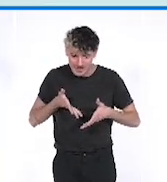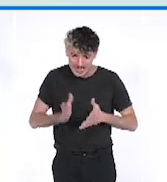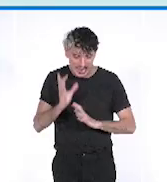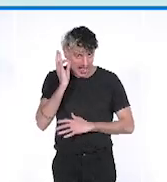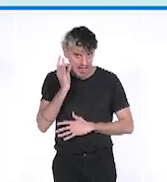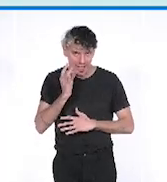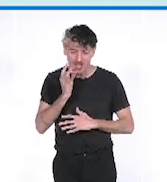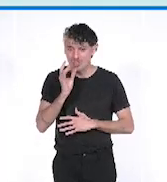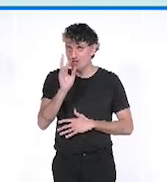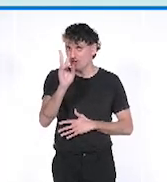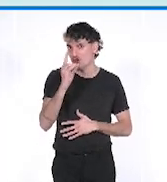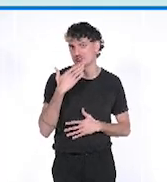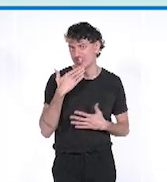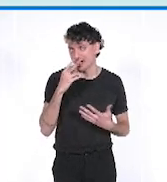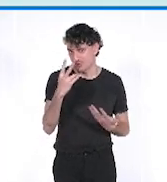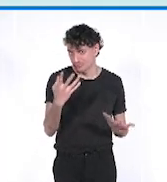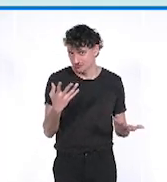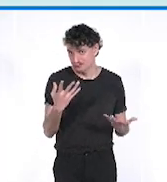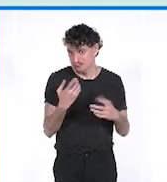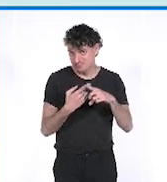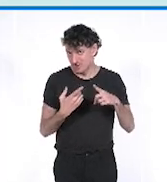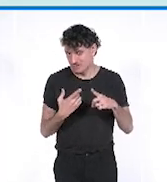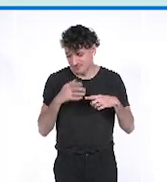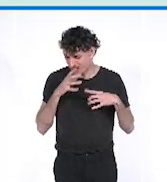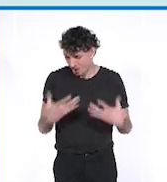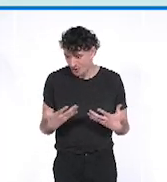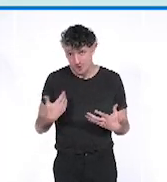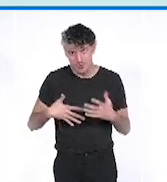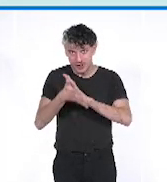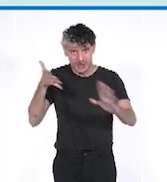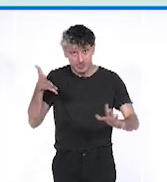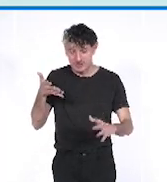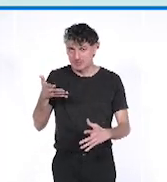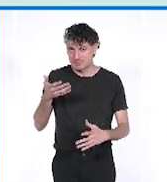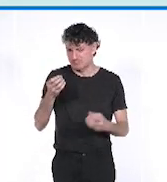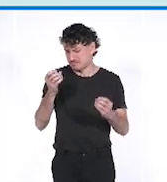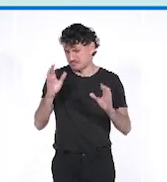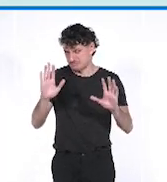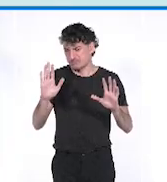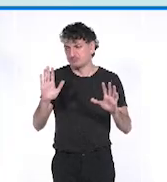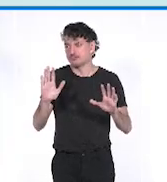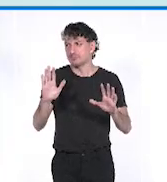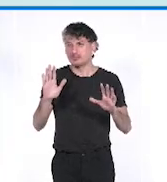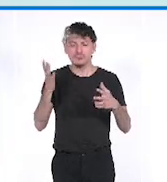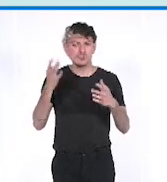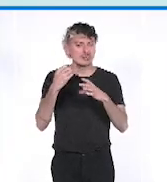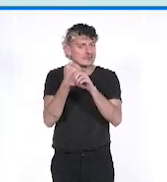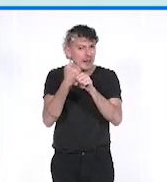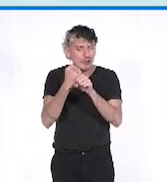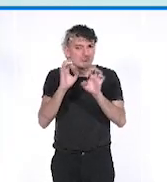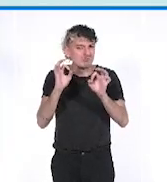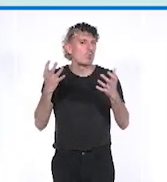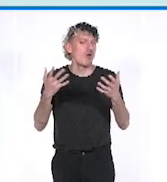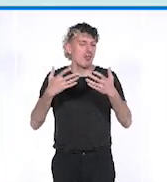pasado bastante rápido em bueno para para completar un poco este trabajo de e de procesos de